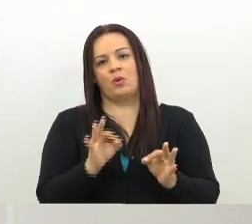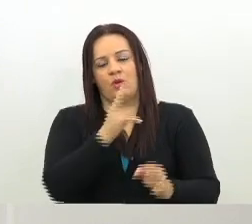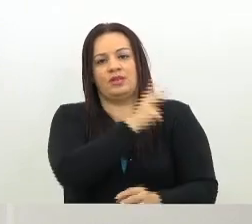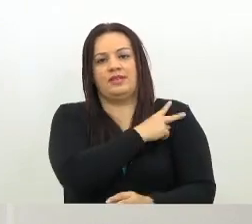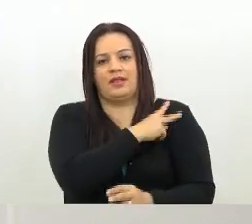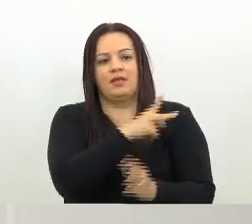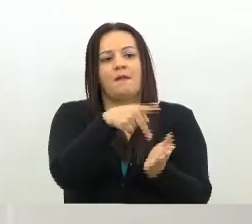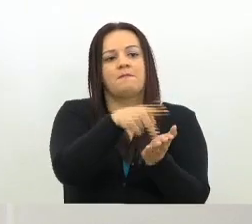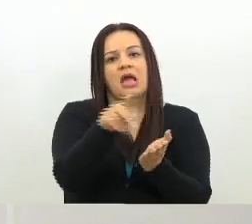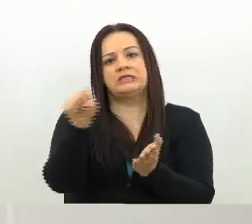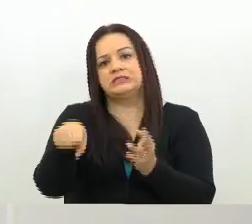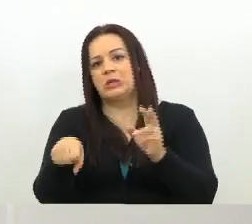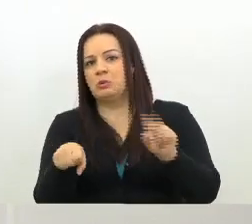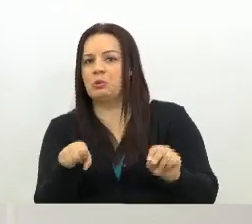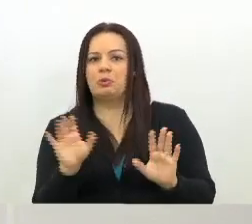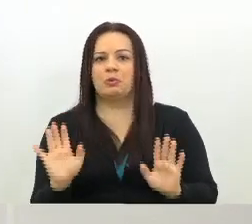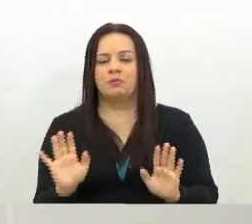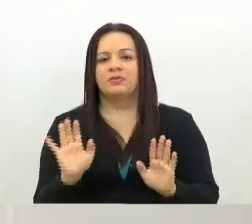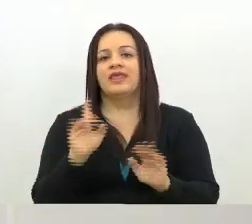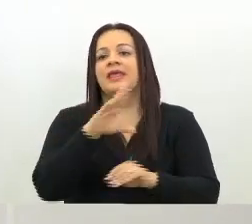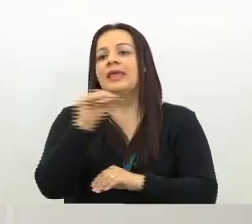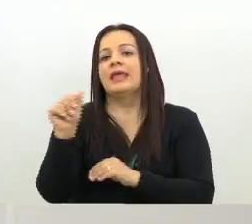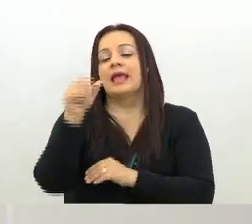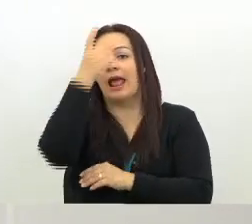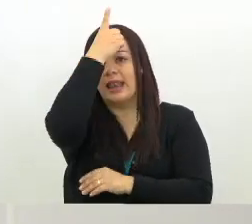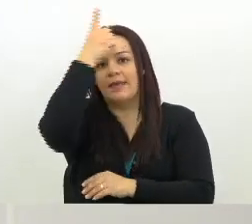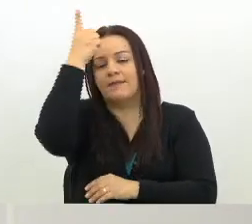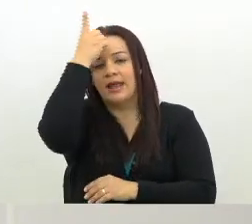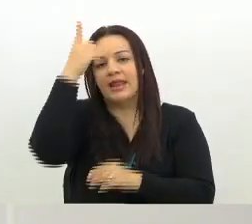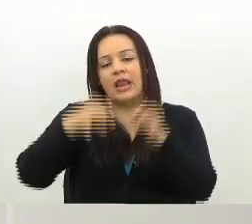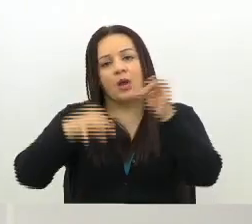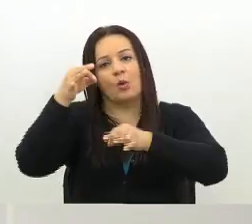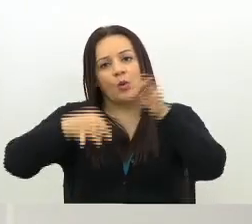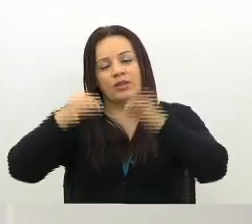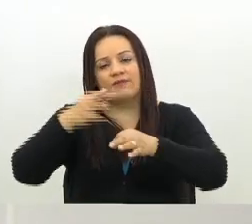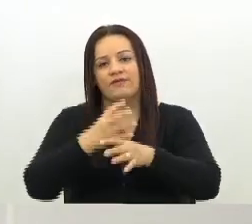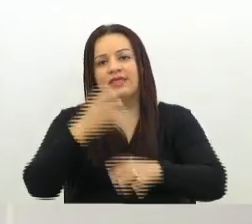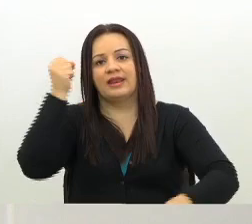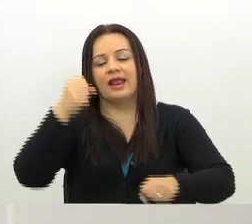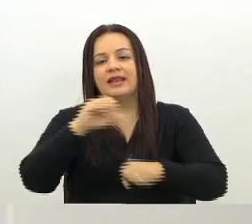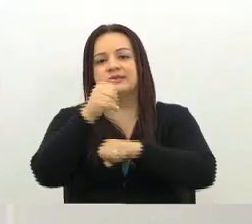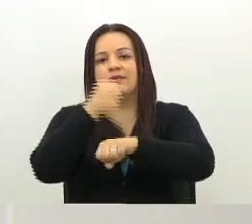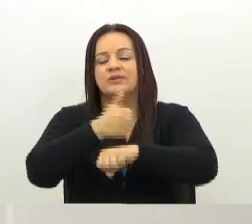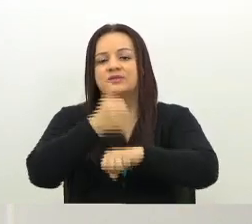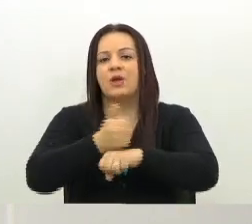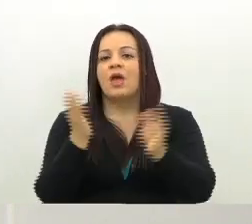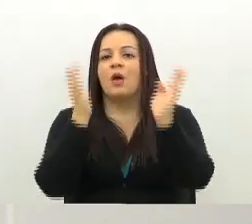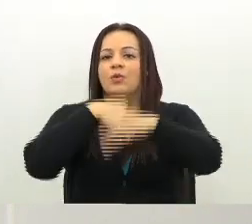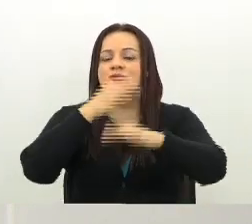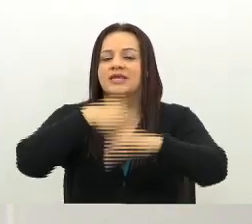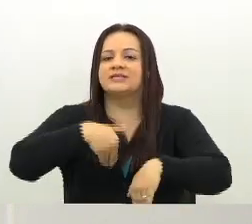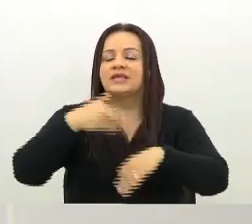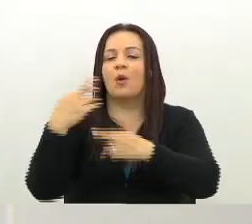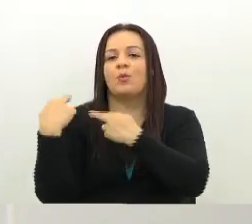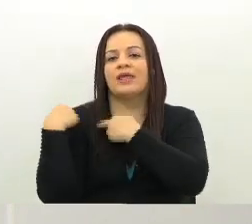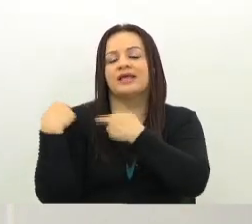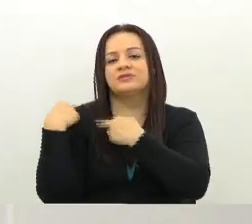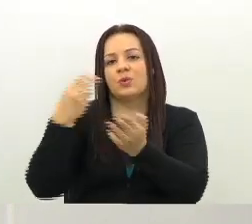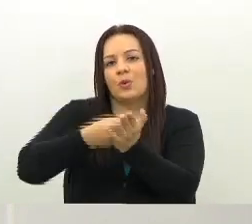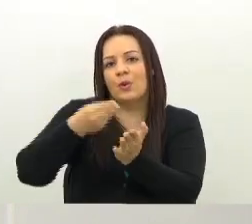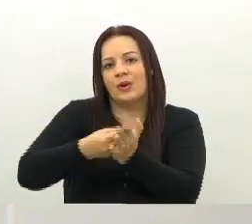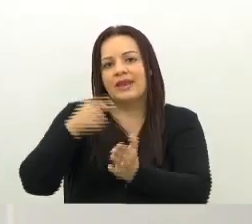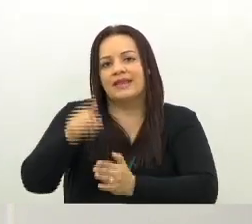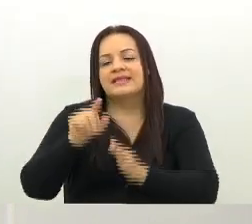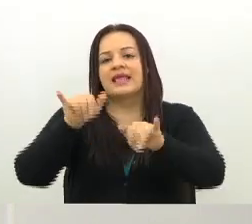salarios caídos. En Alemania, la Corte Federal Laboral ha establecido que la ausencia de las obligaciones recíprocas primarias de la obligación